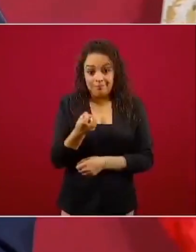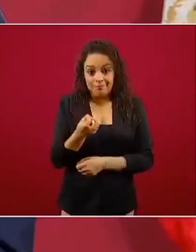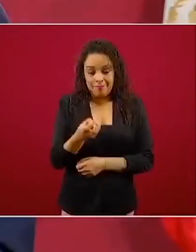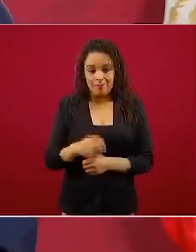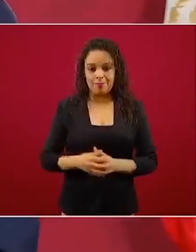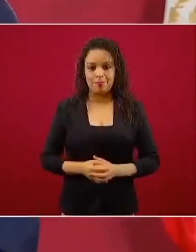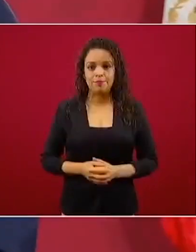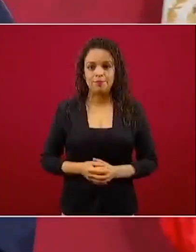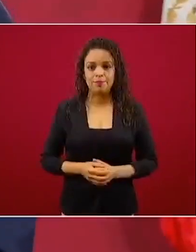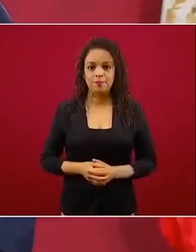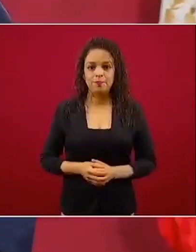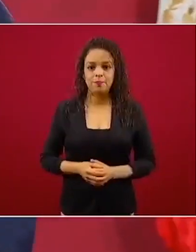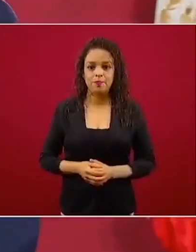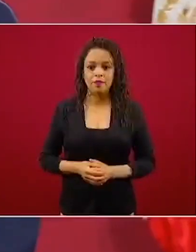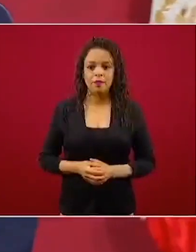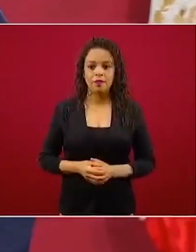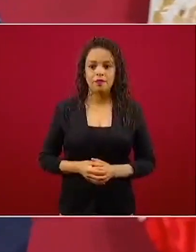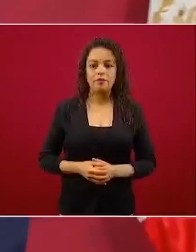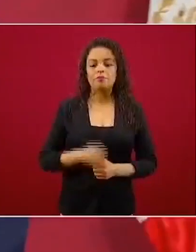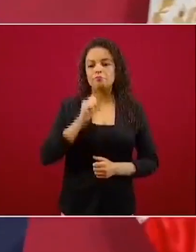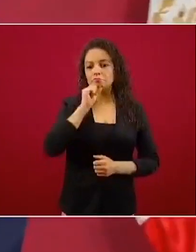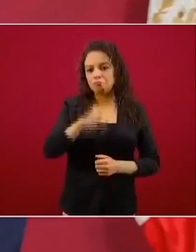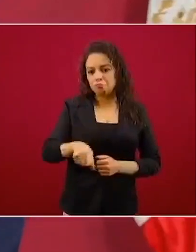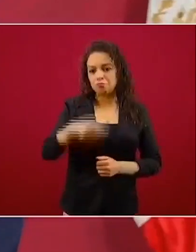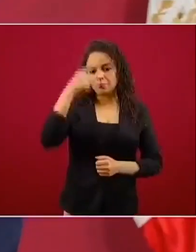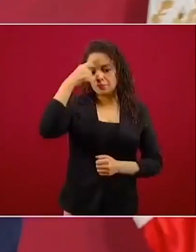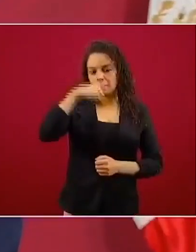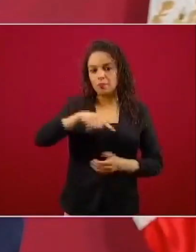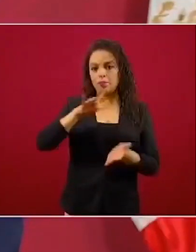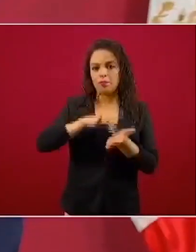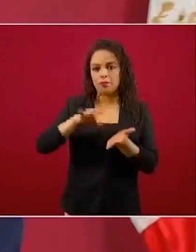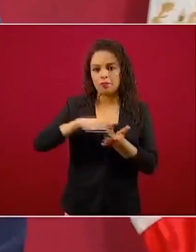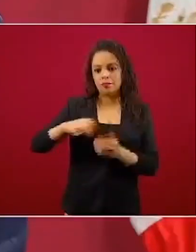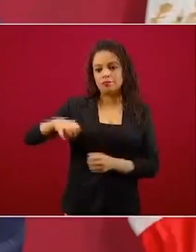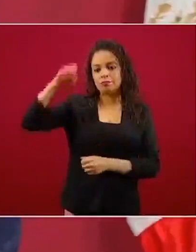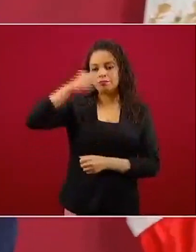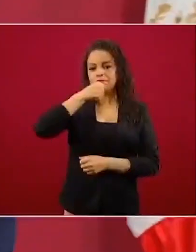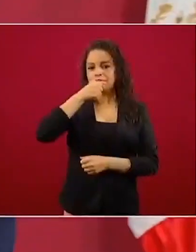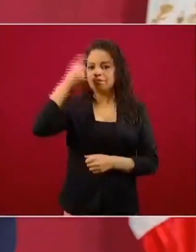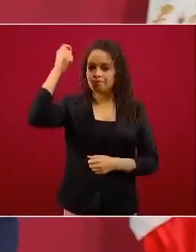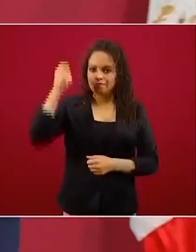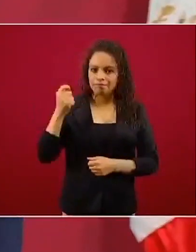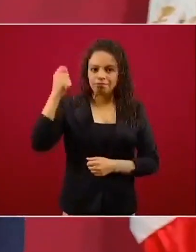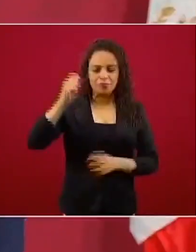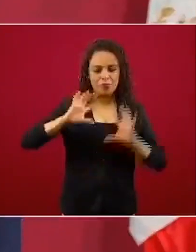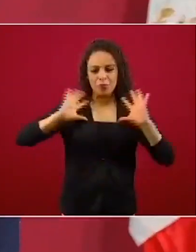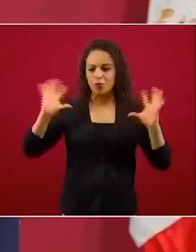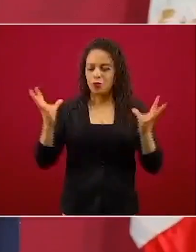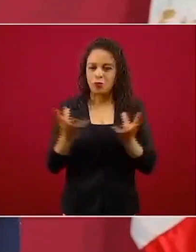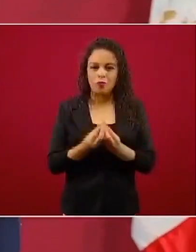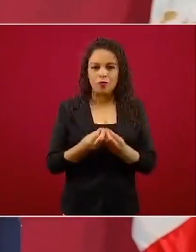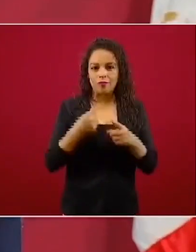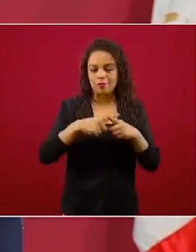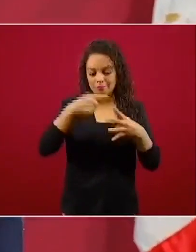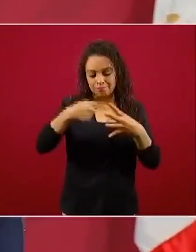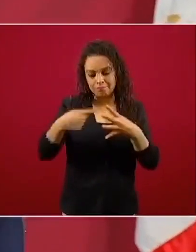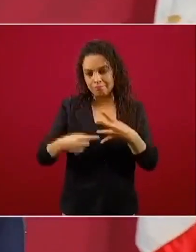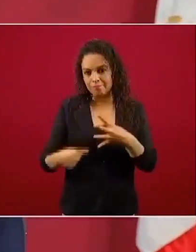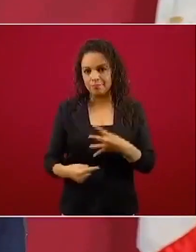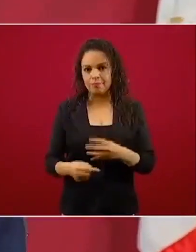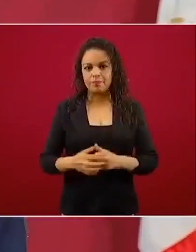Y de ahí sale para las pensiones, adultos mayores, y de ahí sale para todo.